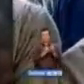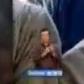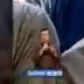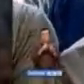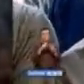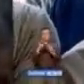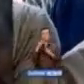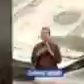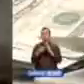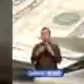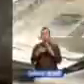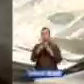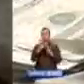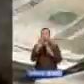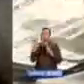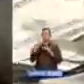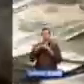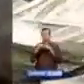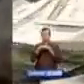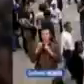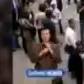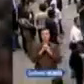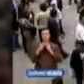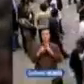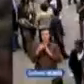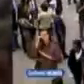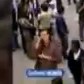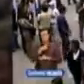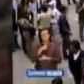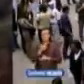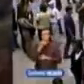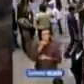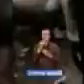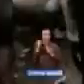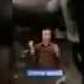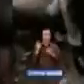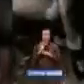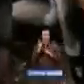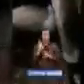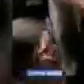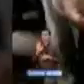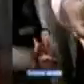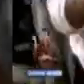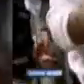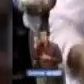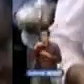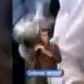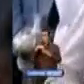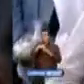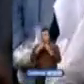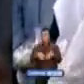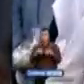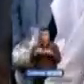de 1999 y la dolarización en enero del 2000. Decisiones que perjudicaron a miles de ciudadanos quienes perdieron sus ahorros y sus empleos.